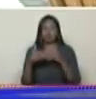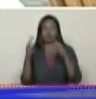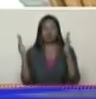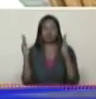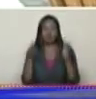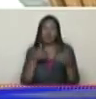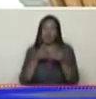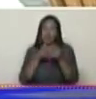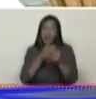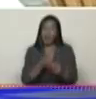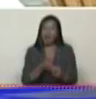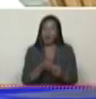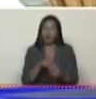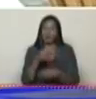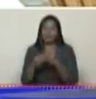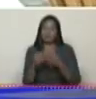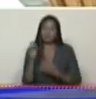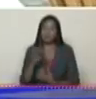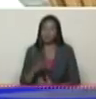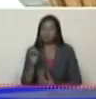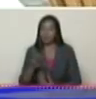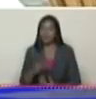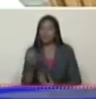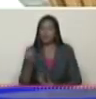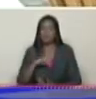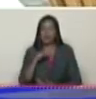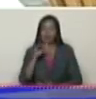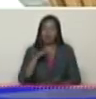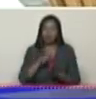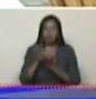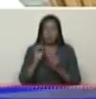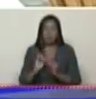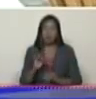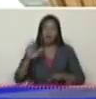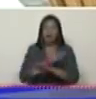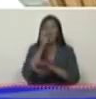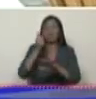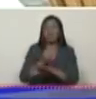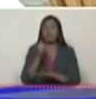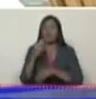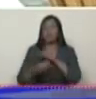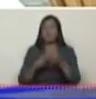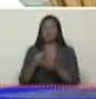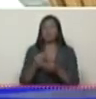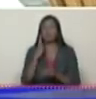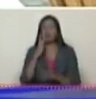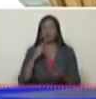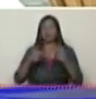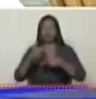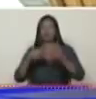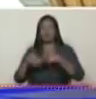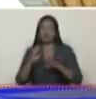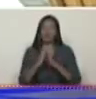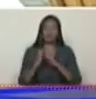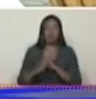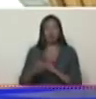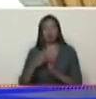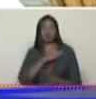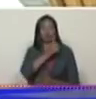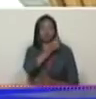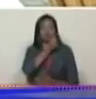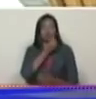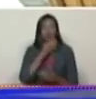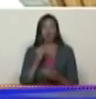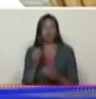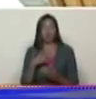liderazgo y no de hacer daño para sobre el daño echar la culpa y tratar, no sé, de construir una estrategia de poder que aquí